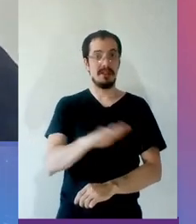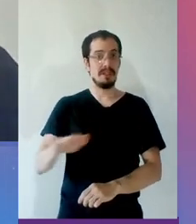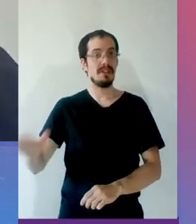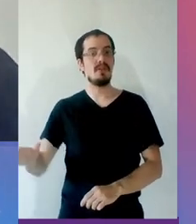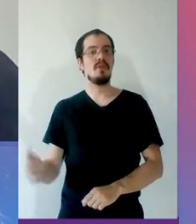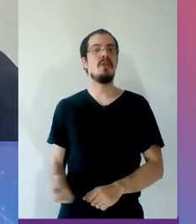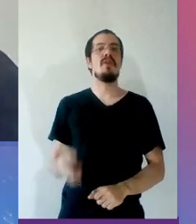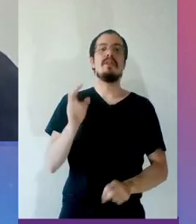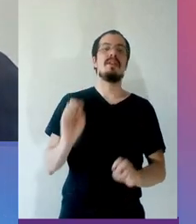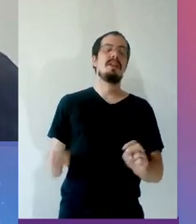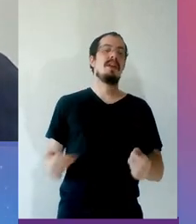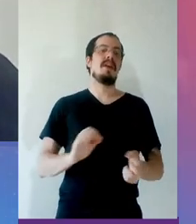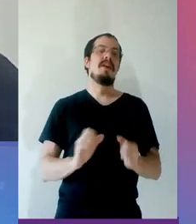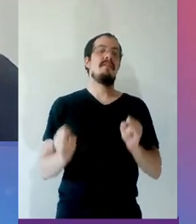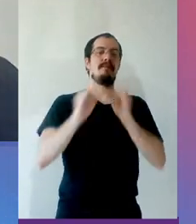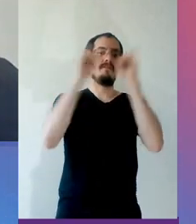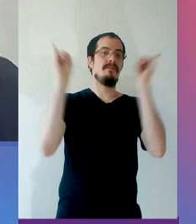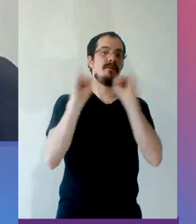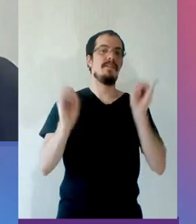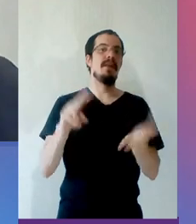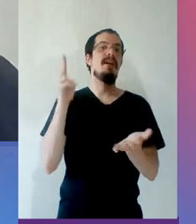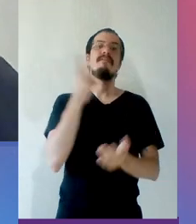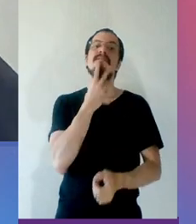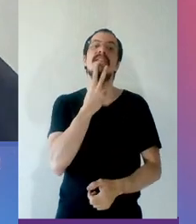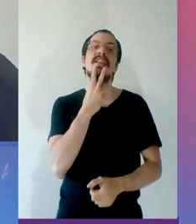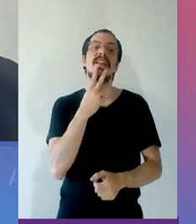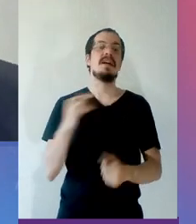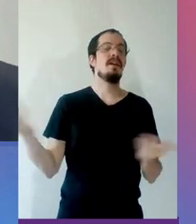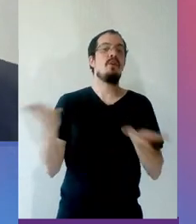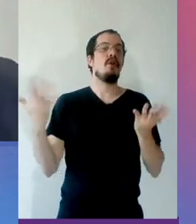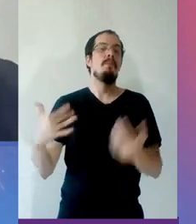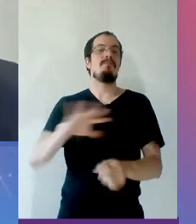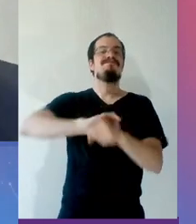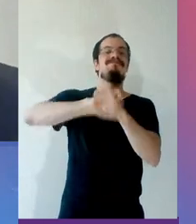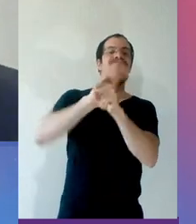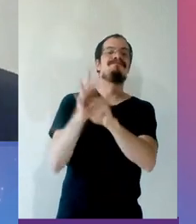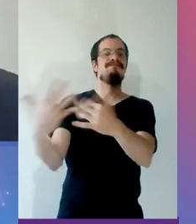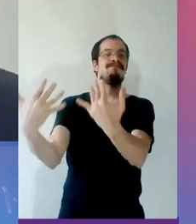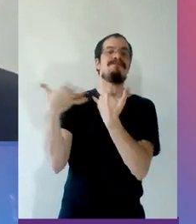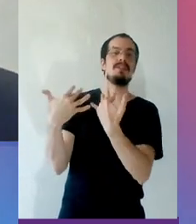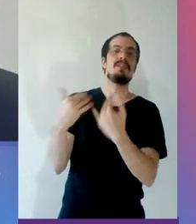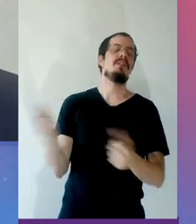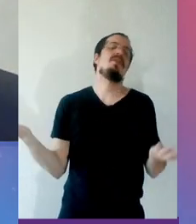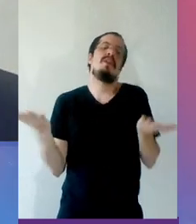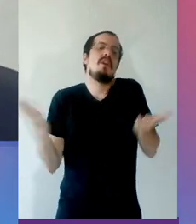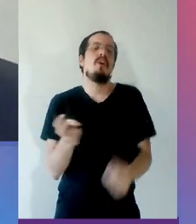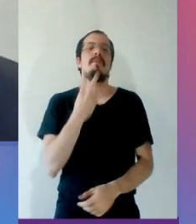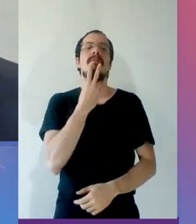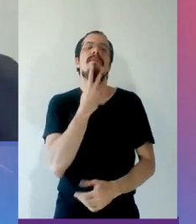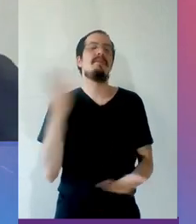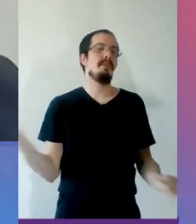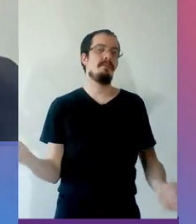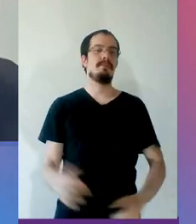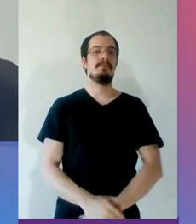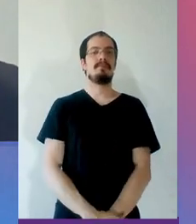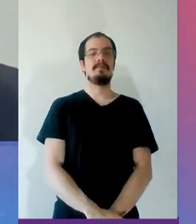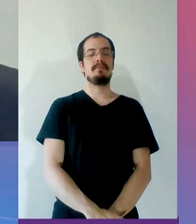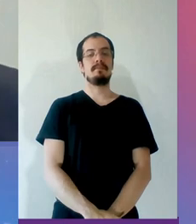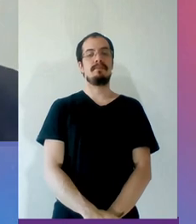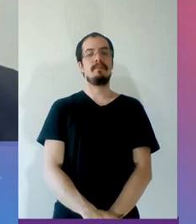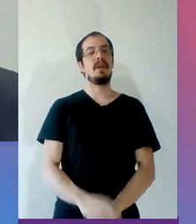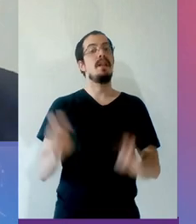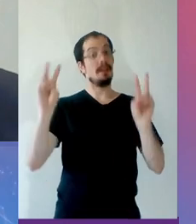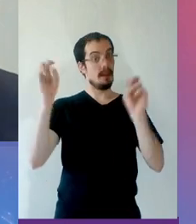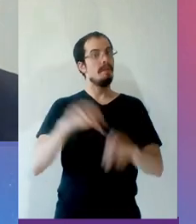la pandemia propiamente tal? ¿Cómo lo vivenciaron ustedes? Para partir